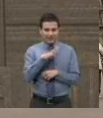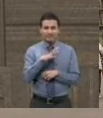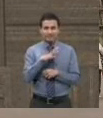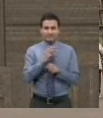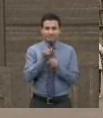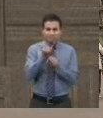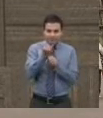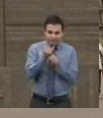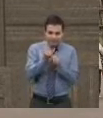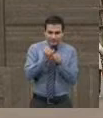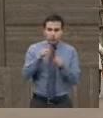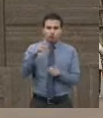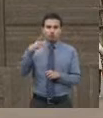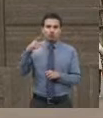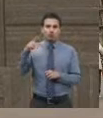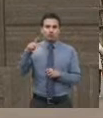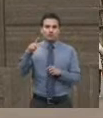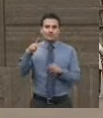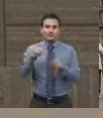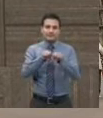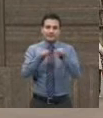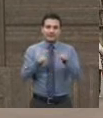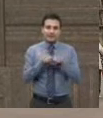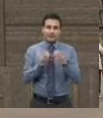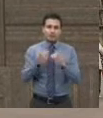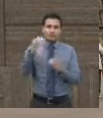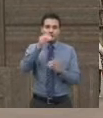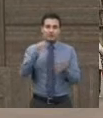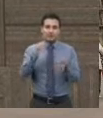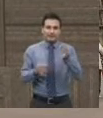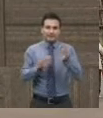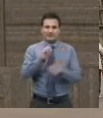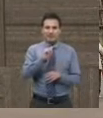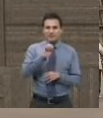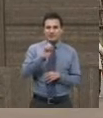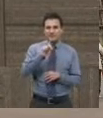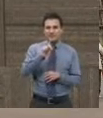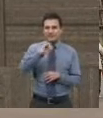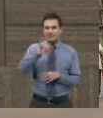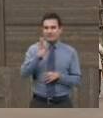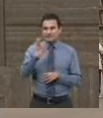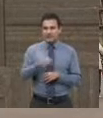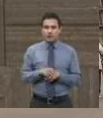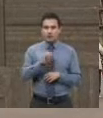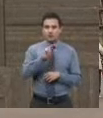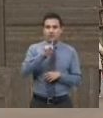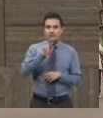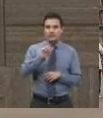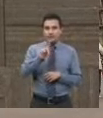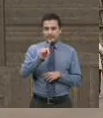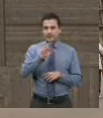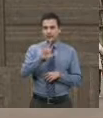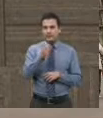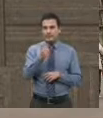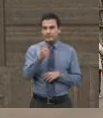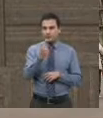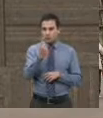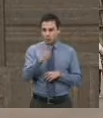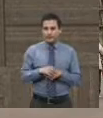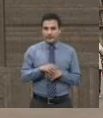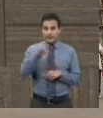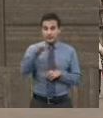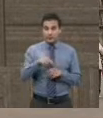expedientes en la Sala Superior del Tribunal Electoral del Poder Judicial de la Federación. El subrap 56.1, diagonal